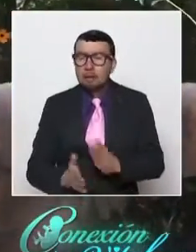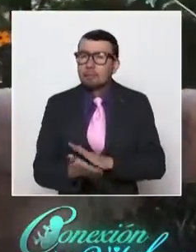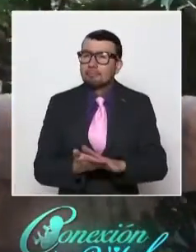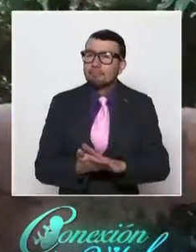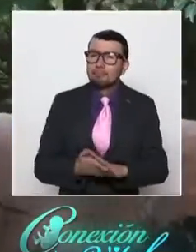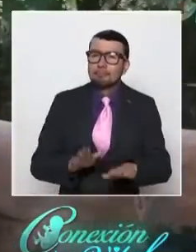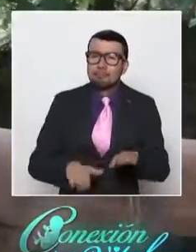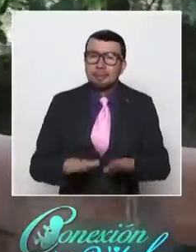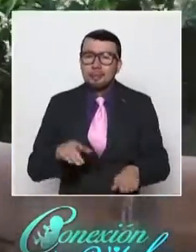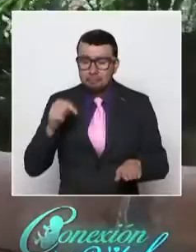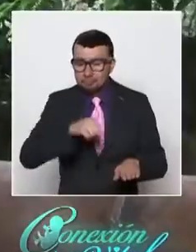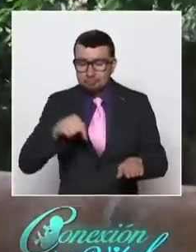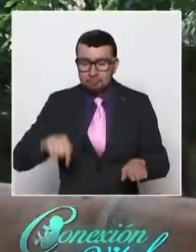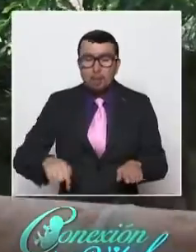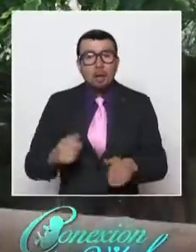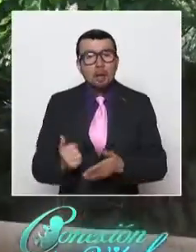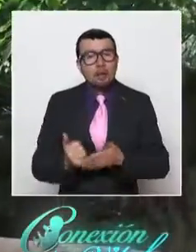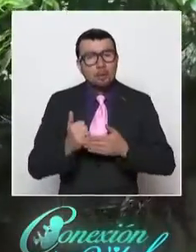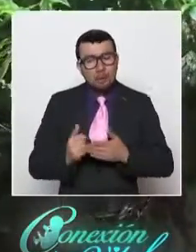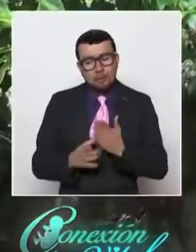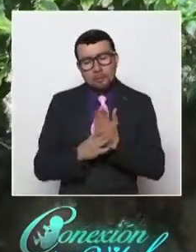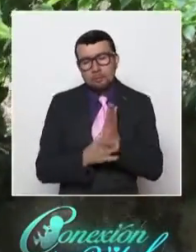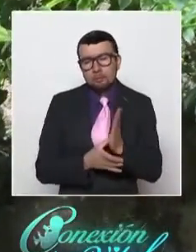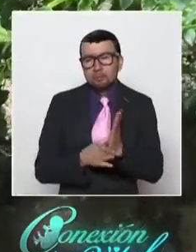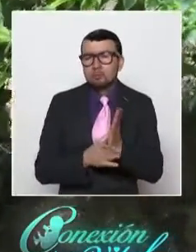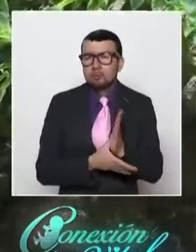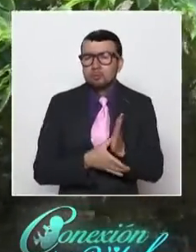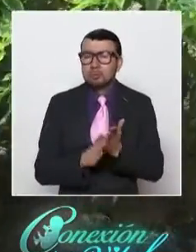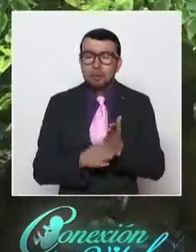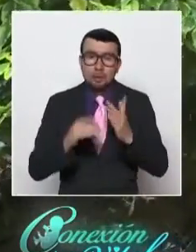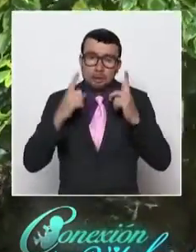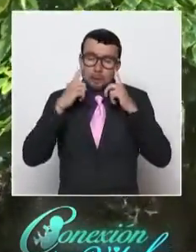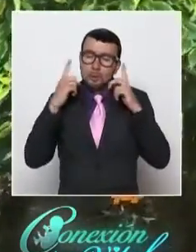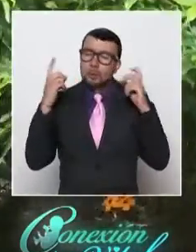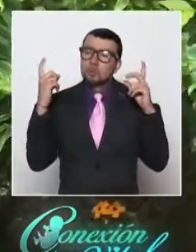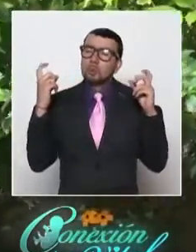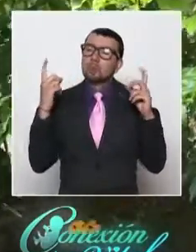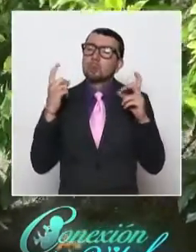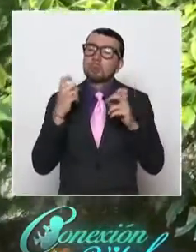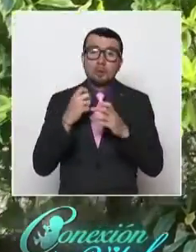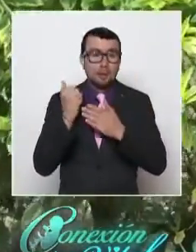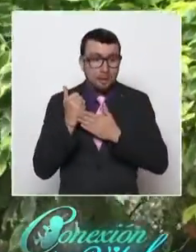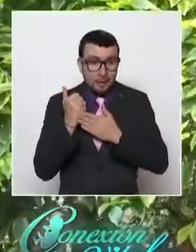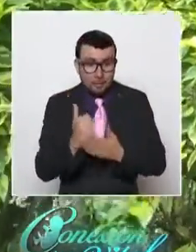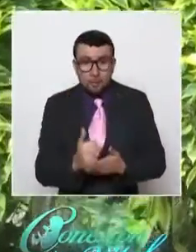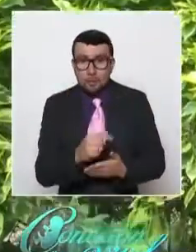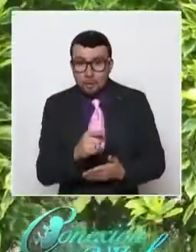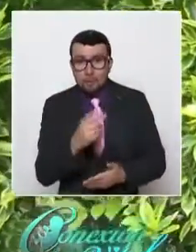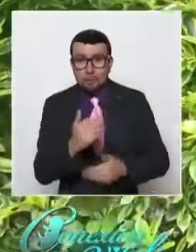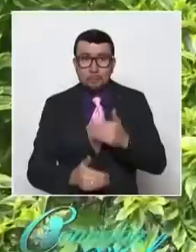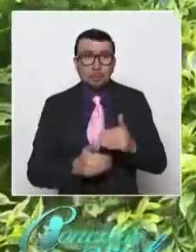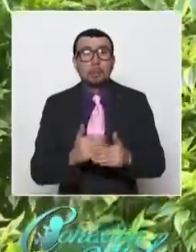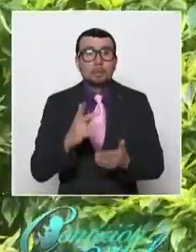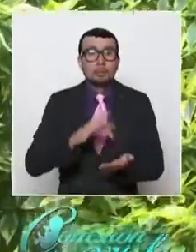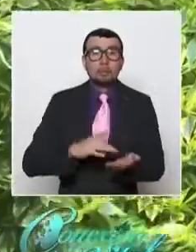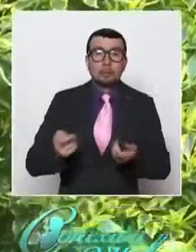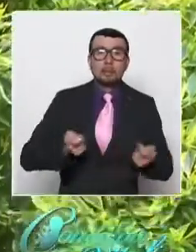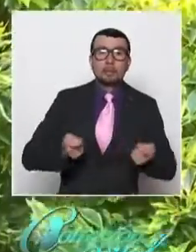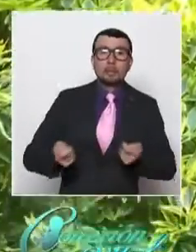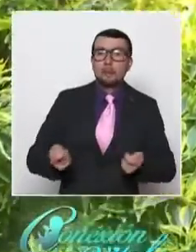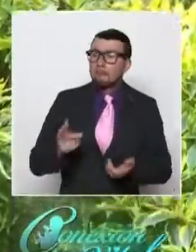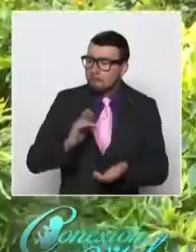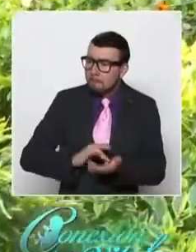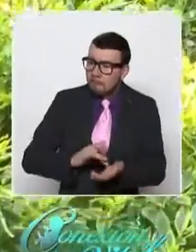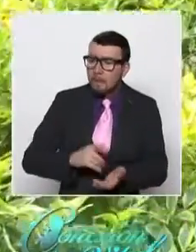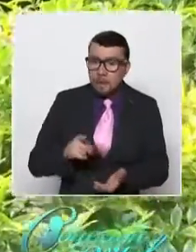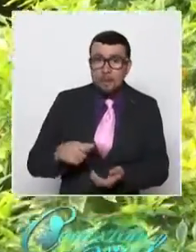relajación y la reflexología y asimismo buscamos que sean técnicas que mejoren pues toda la parte que